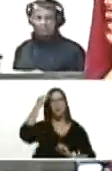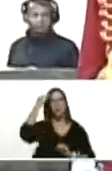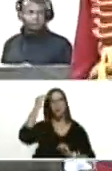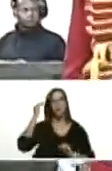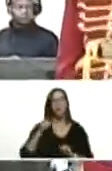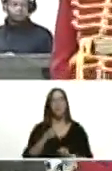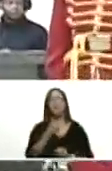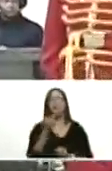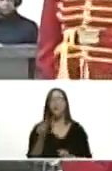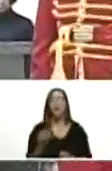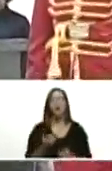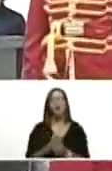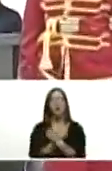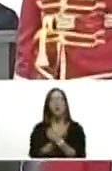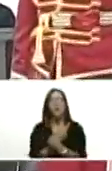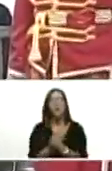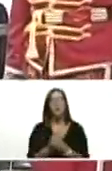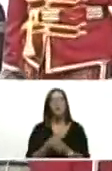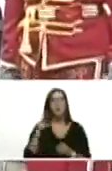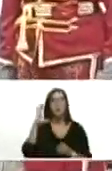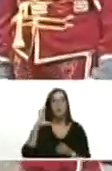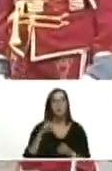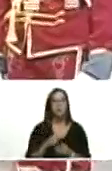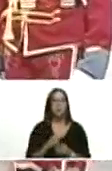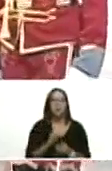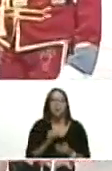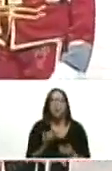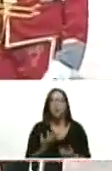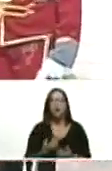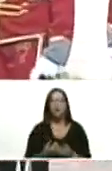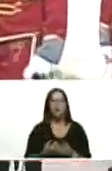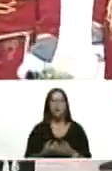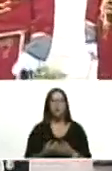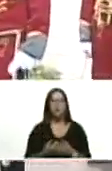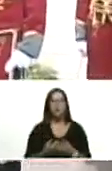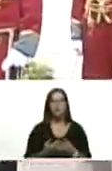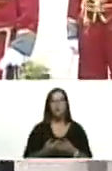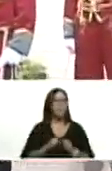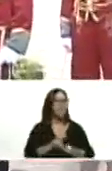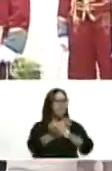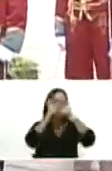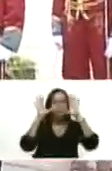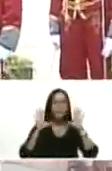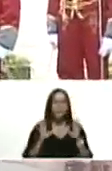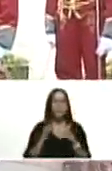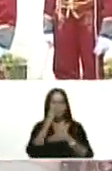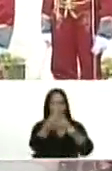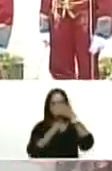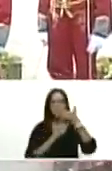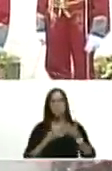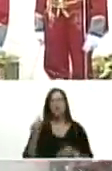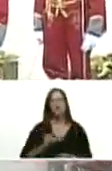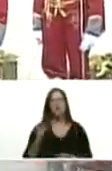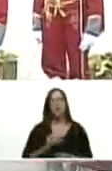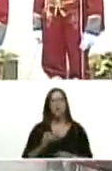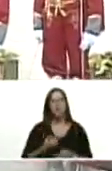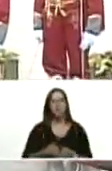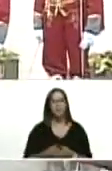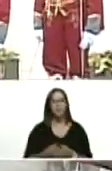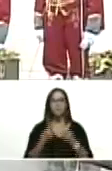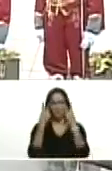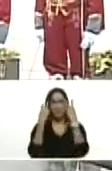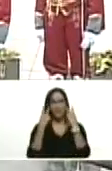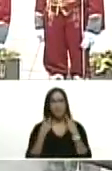de amor por la patria? ¿Cuánto de honestidad? ¿Cuánto de transparencia y de autenticidad?